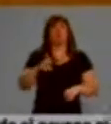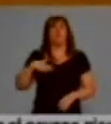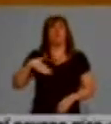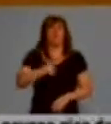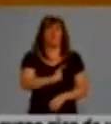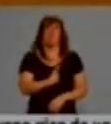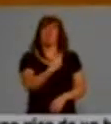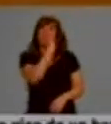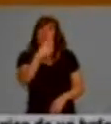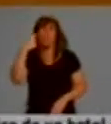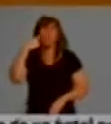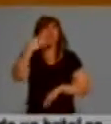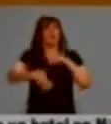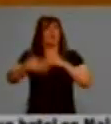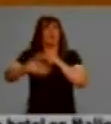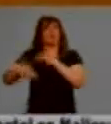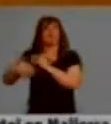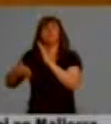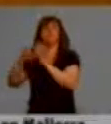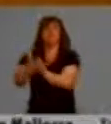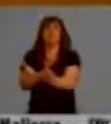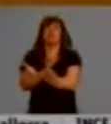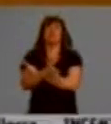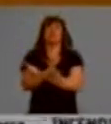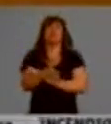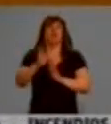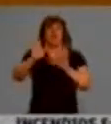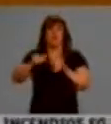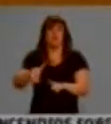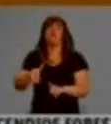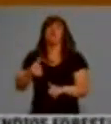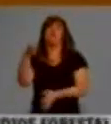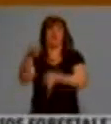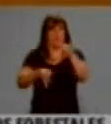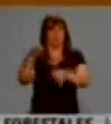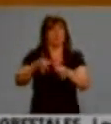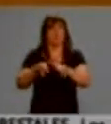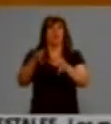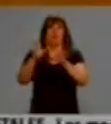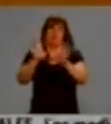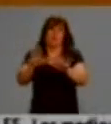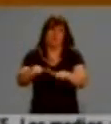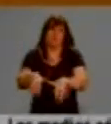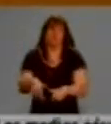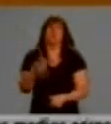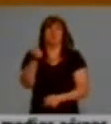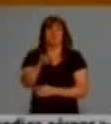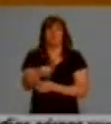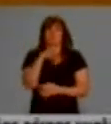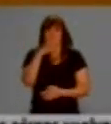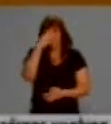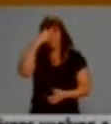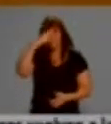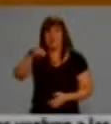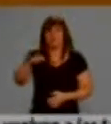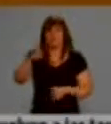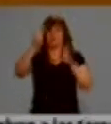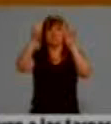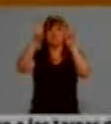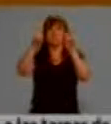todavía ralentizará más esta Administración de Justicia. Pero sabiendo todo ello, Sabiendo todo